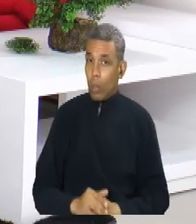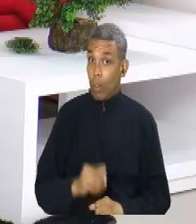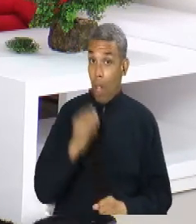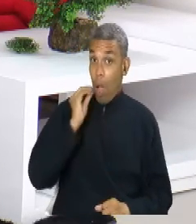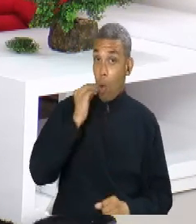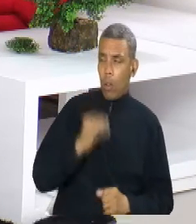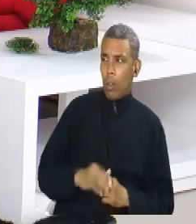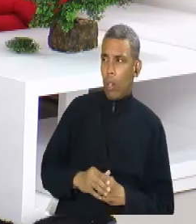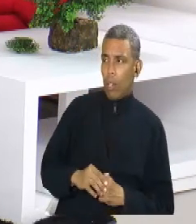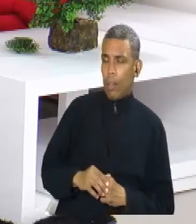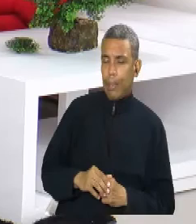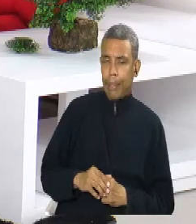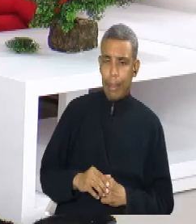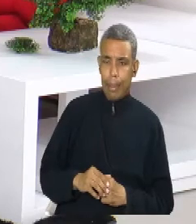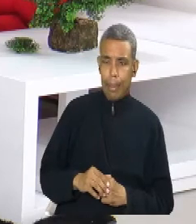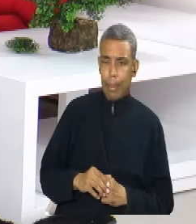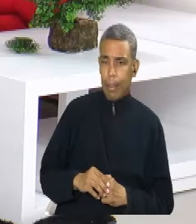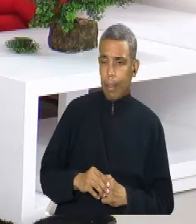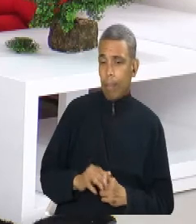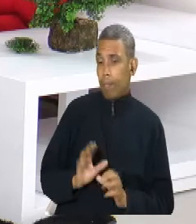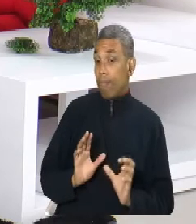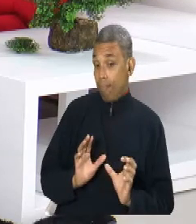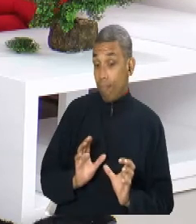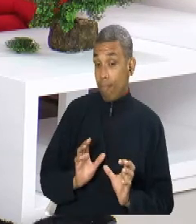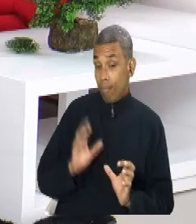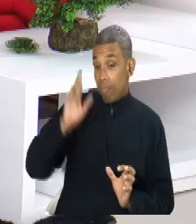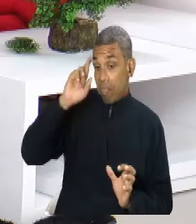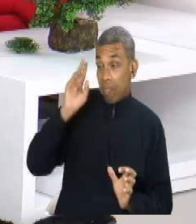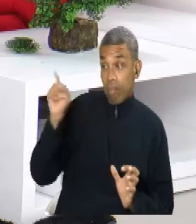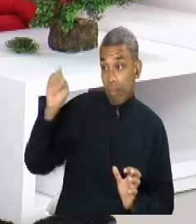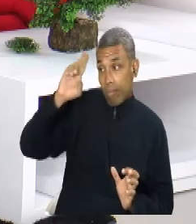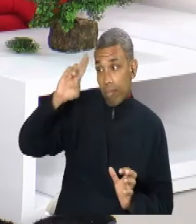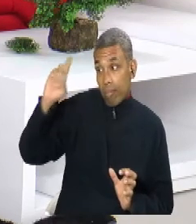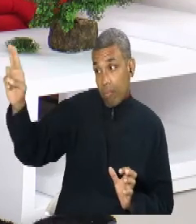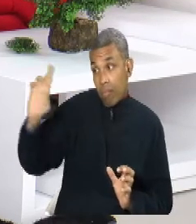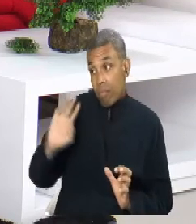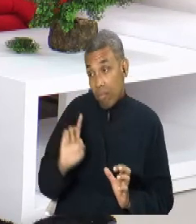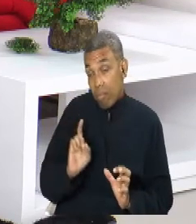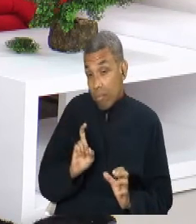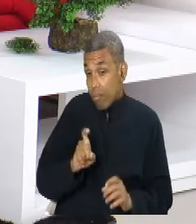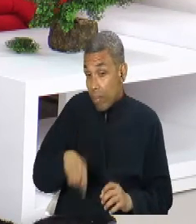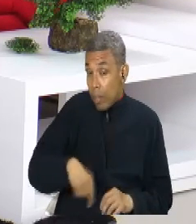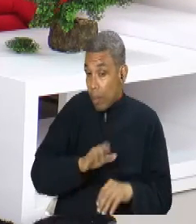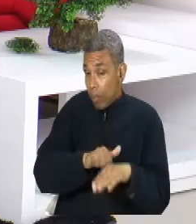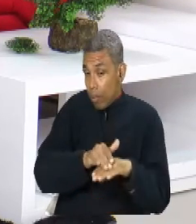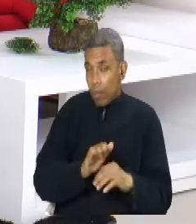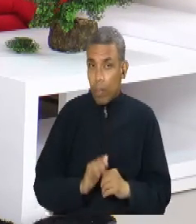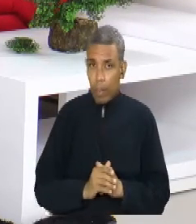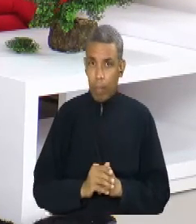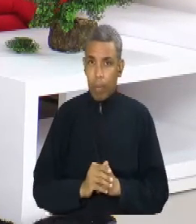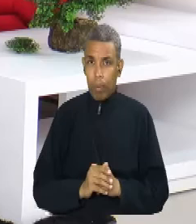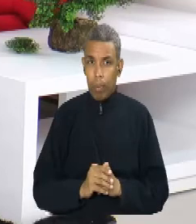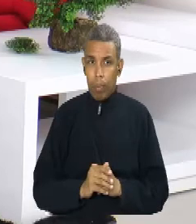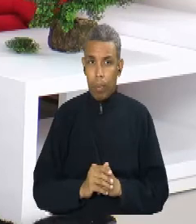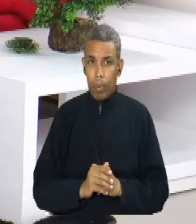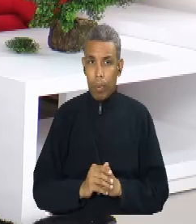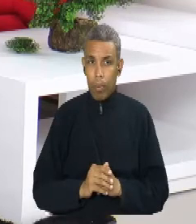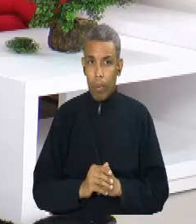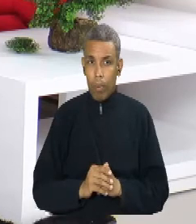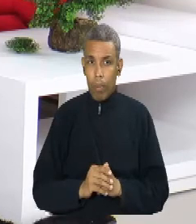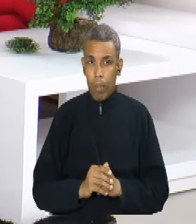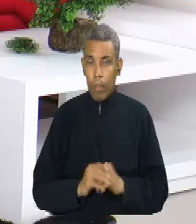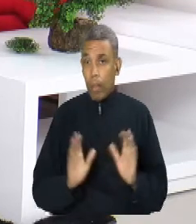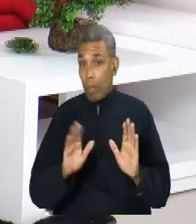o no hacer por ejemplo en el caso mío en que la niña muchas veces se acerca a mí porque la mamá le ha dicho que no